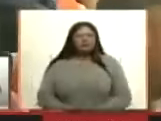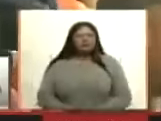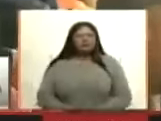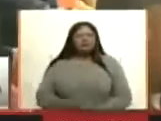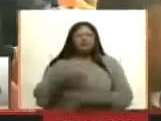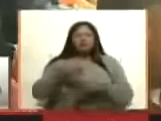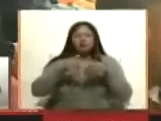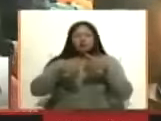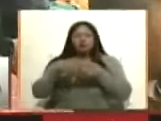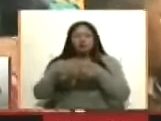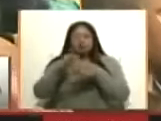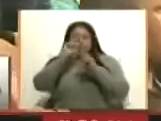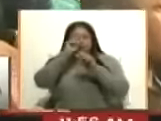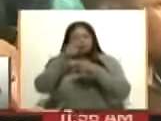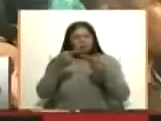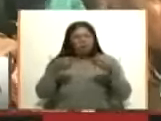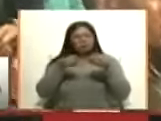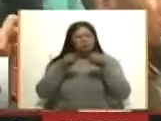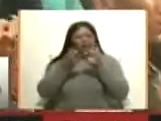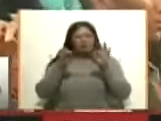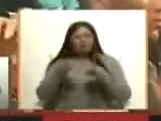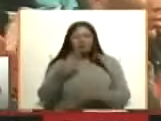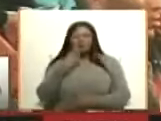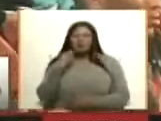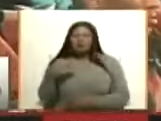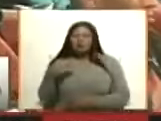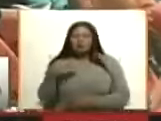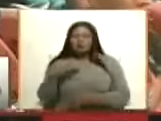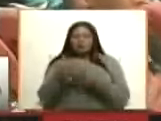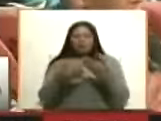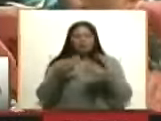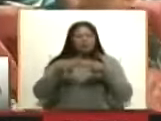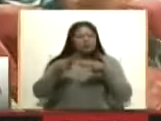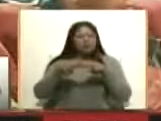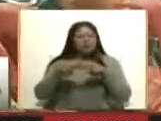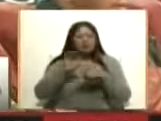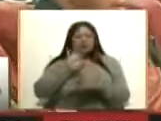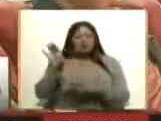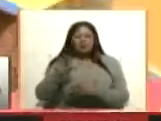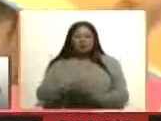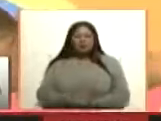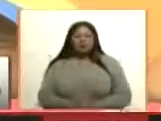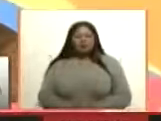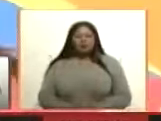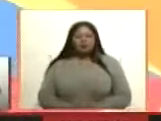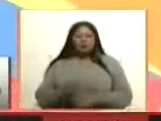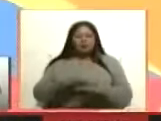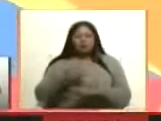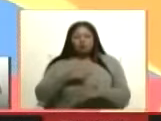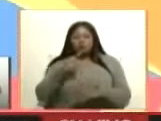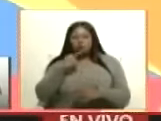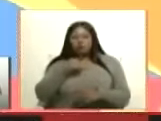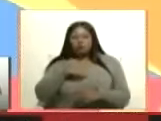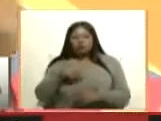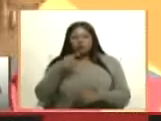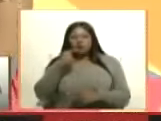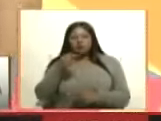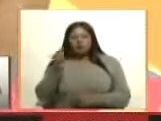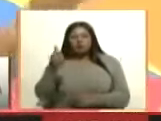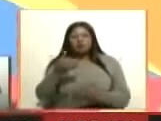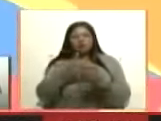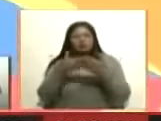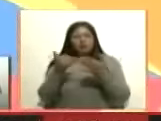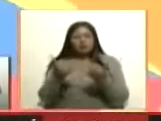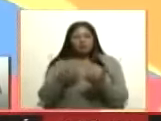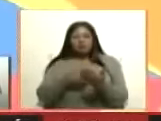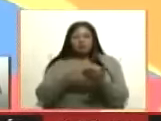votar hay que reconocer a nuestra juventud y a nuestros niños y niñas de la patria porque nosotros decimos 10 millones de votos pero han